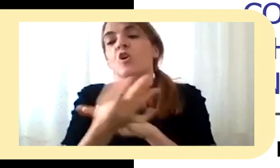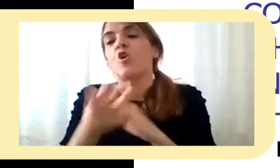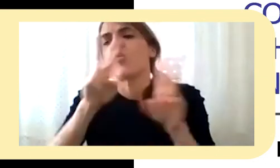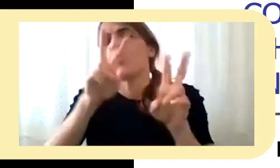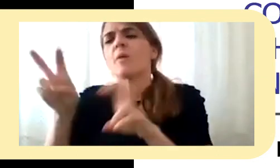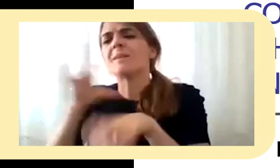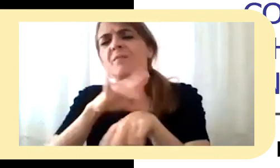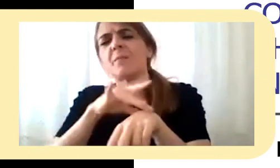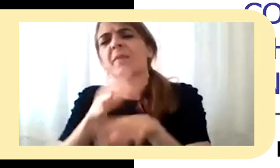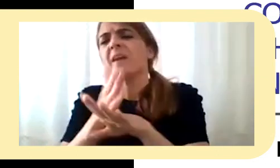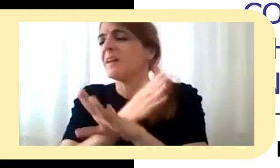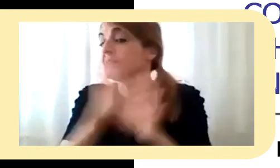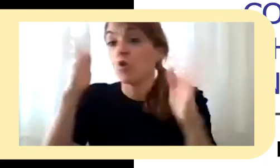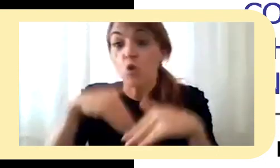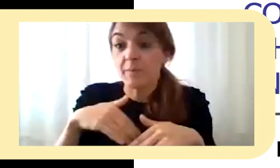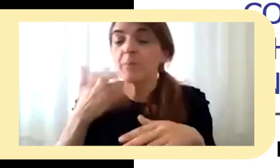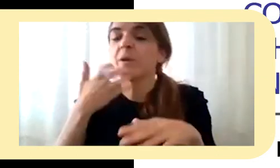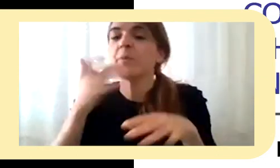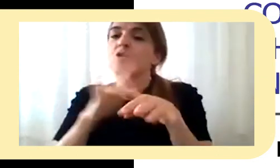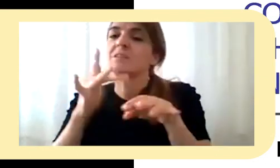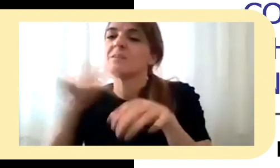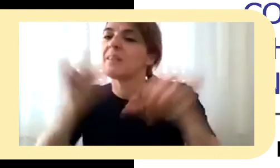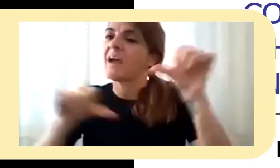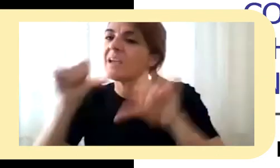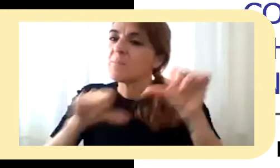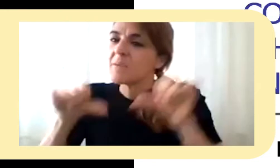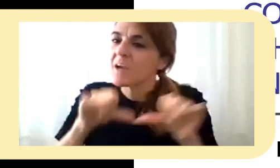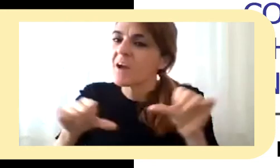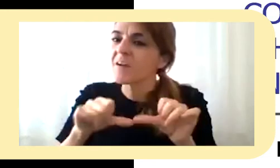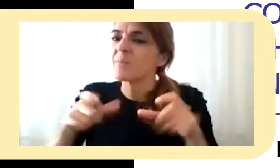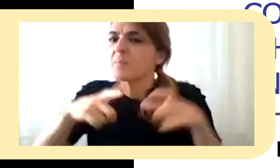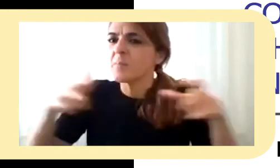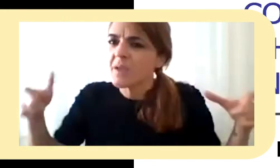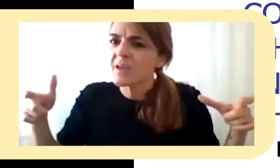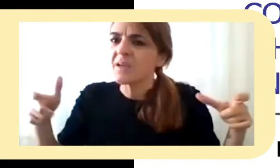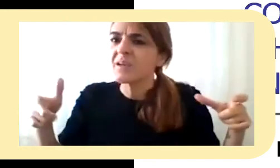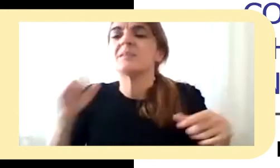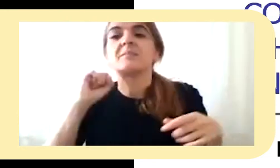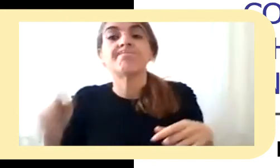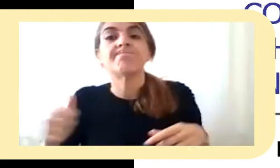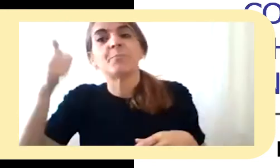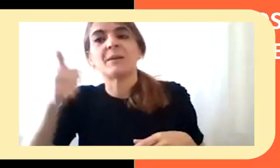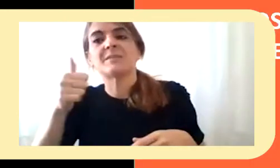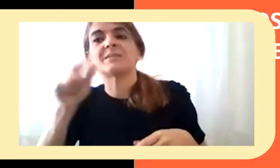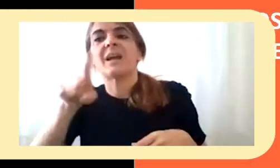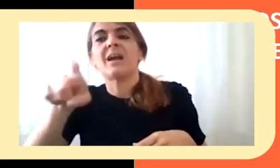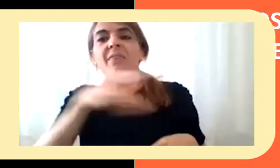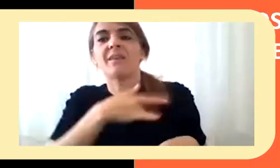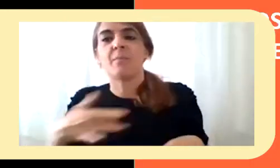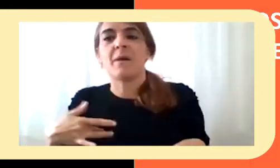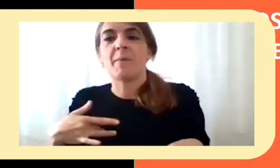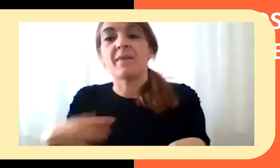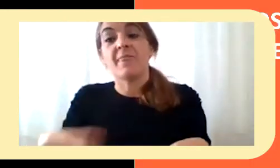sensibilidad química, fatiga y fibromialgia, más tendencia al cáncer de mama, más al cáncer de páncreas y más diabetes y